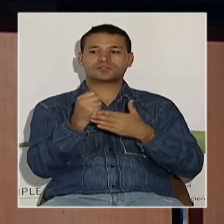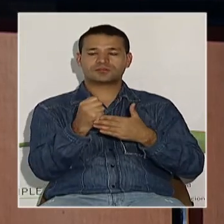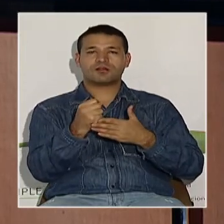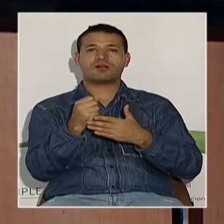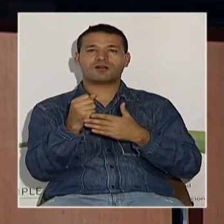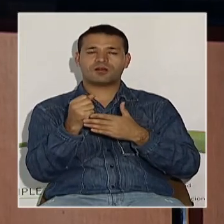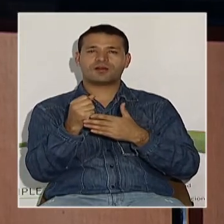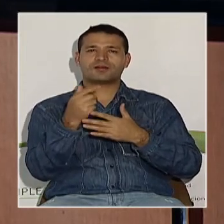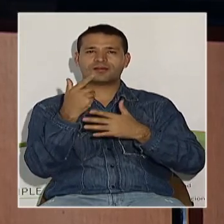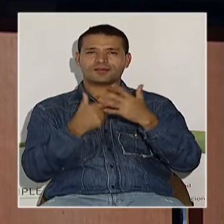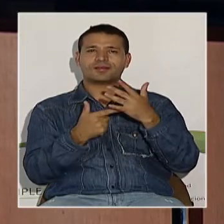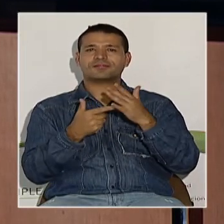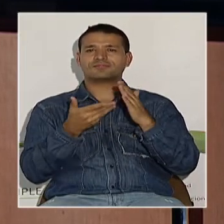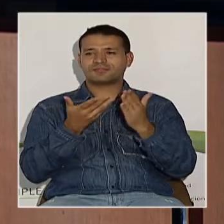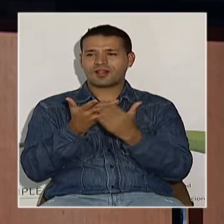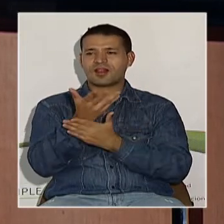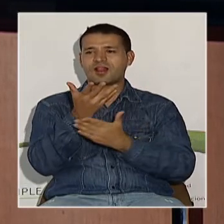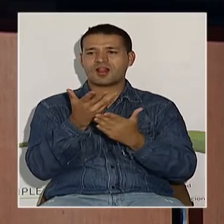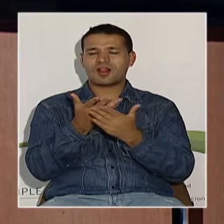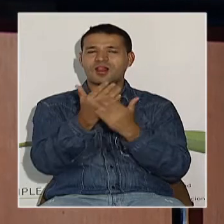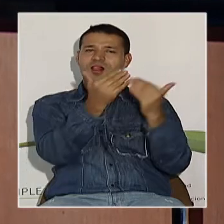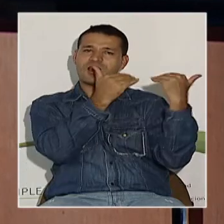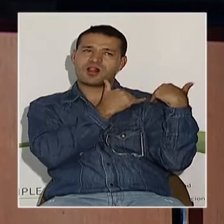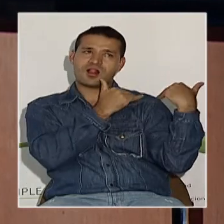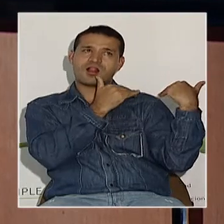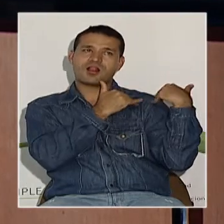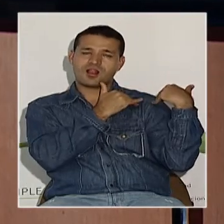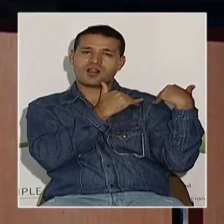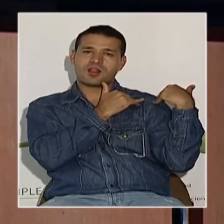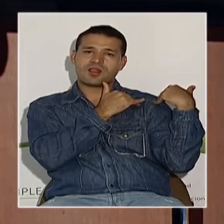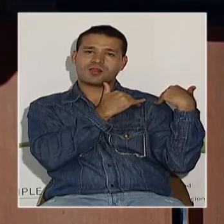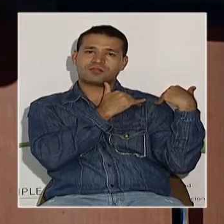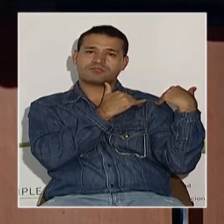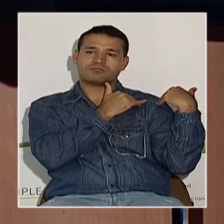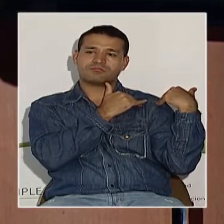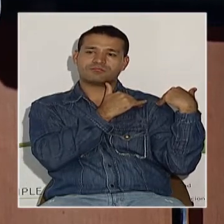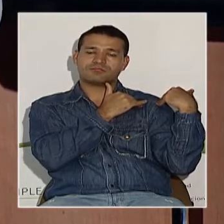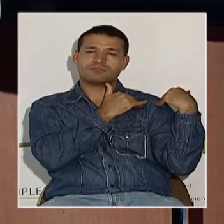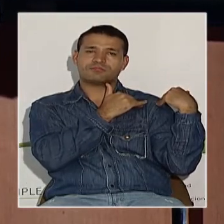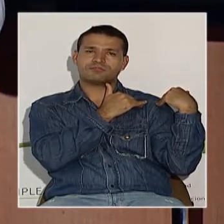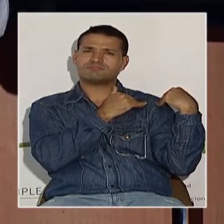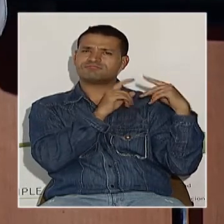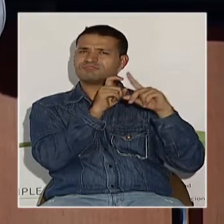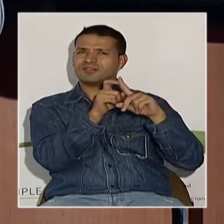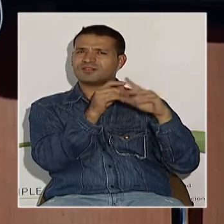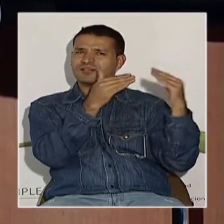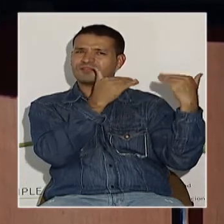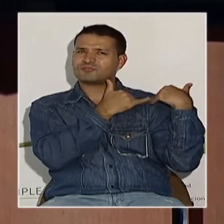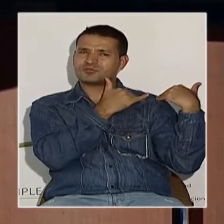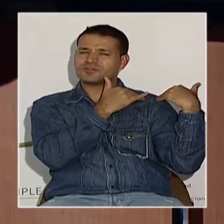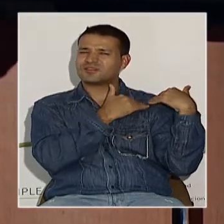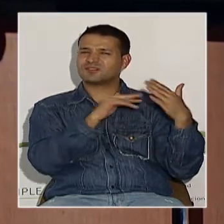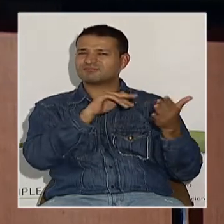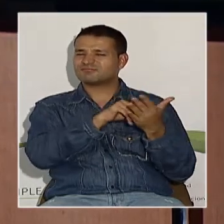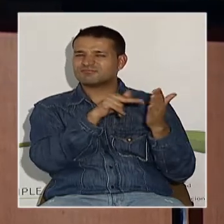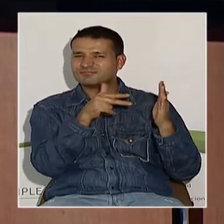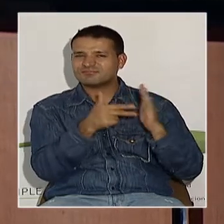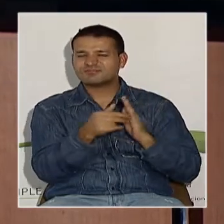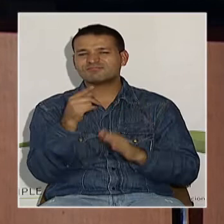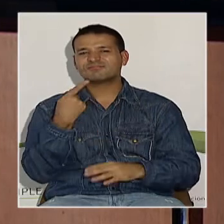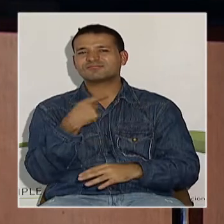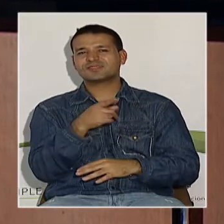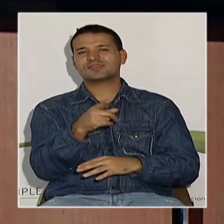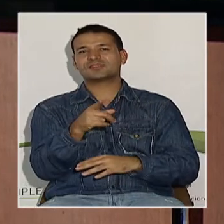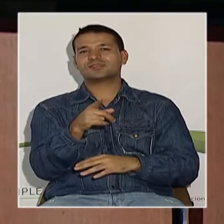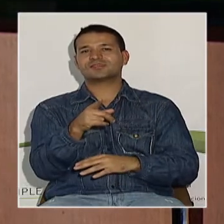yo trato de decirles con responsabilidad. Esa palabrita de responsabilidad, ya para terminar, estoy como los curas